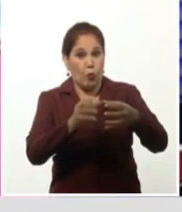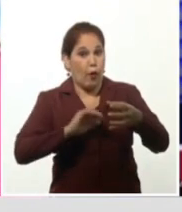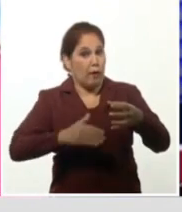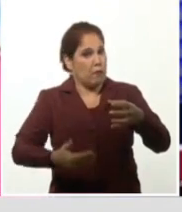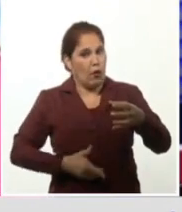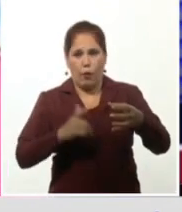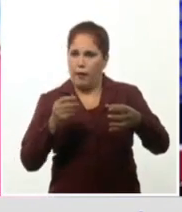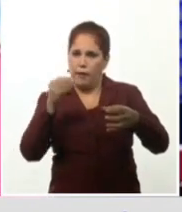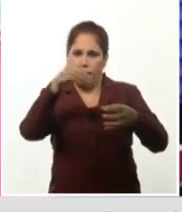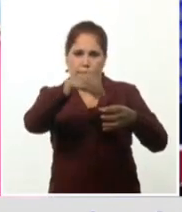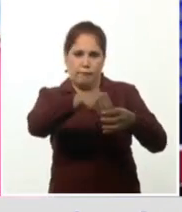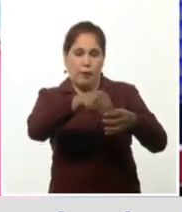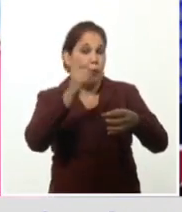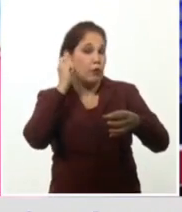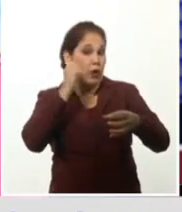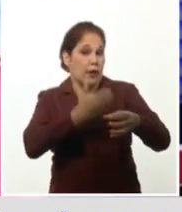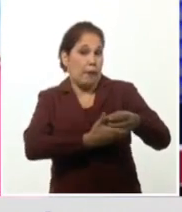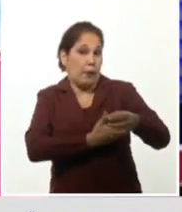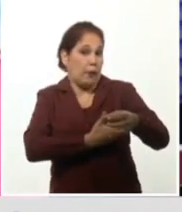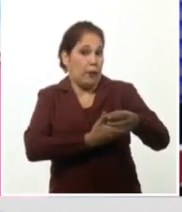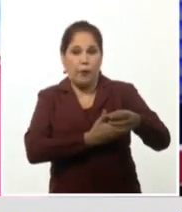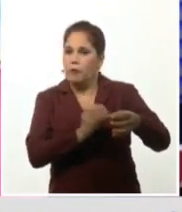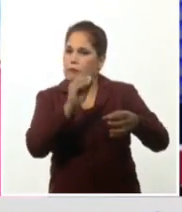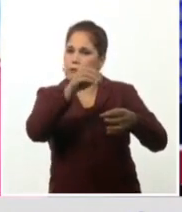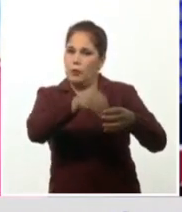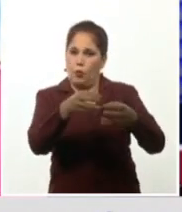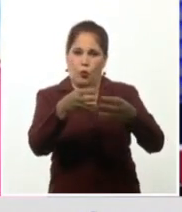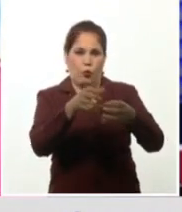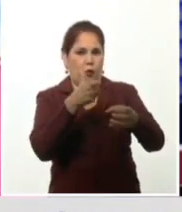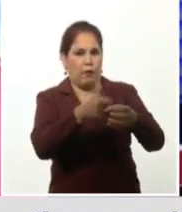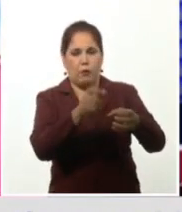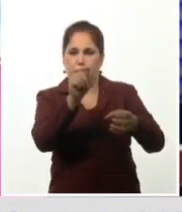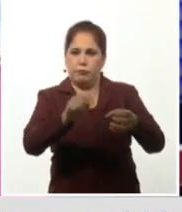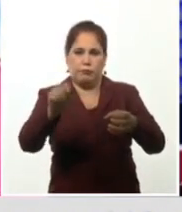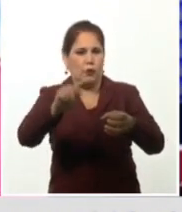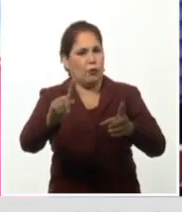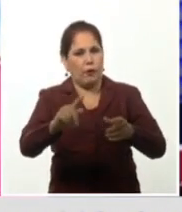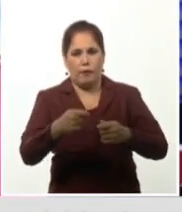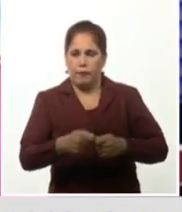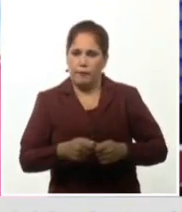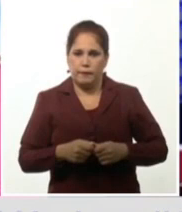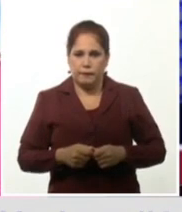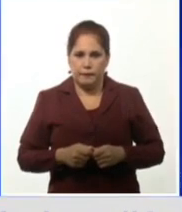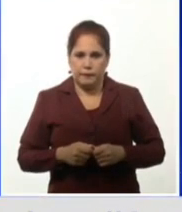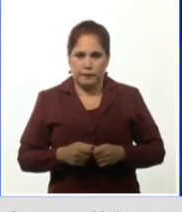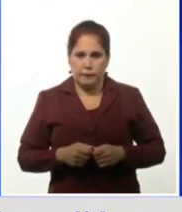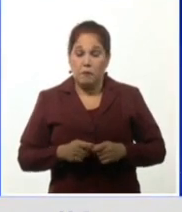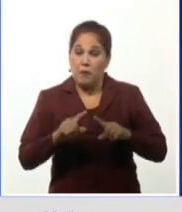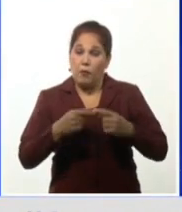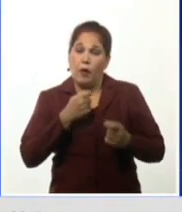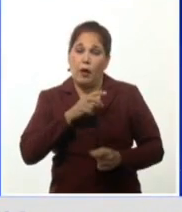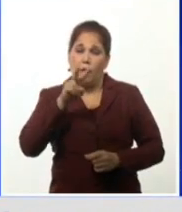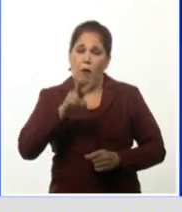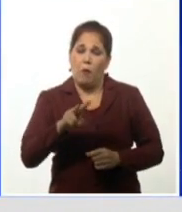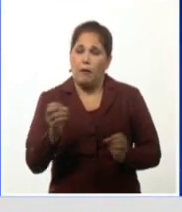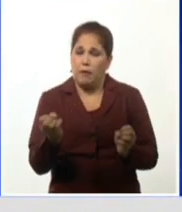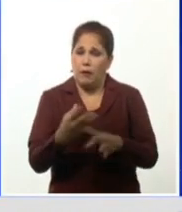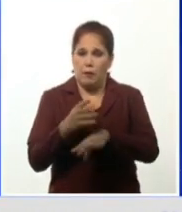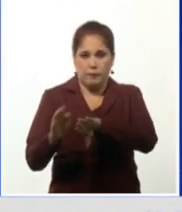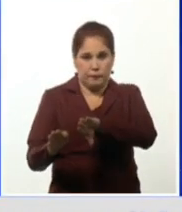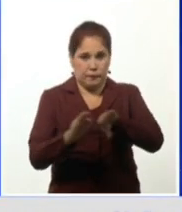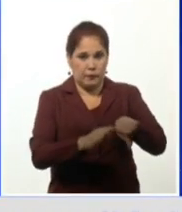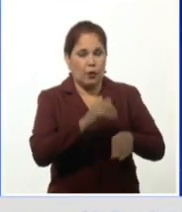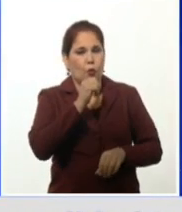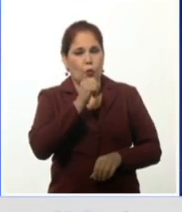las mujeres lactantes que están lactando, pues se forman parte de las evaluaciones clínicas. Otra duda, estoy